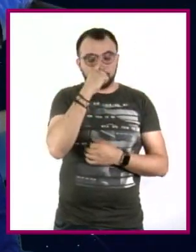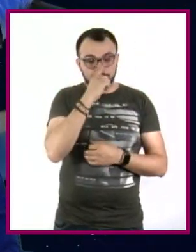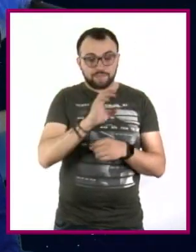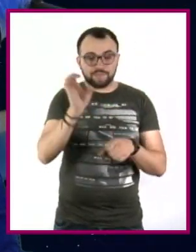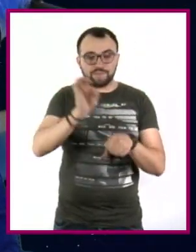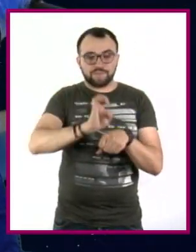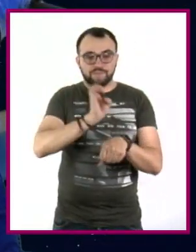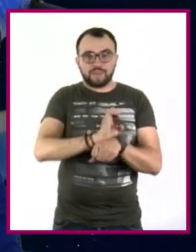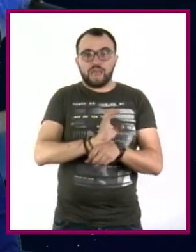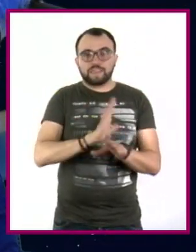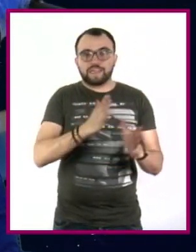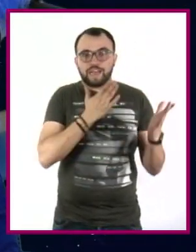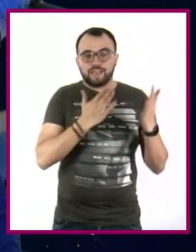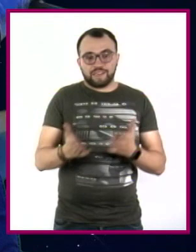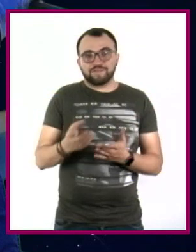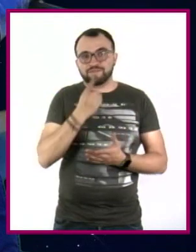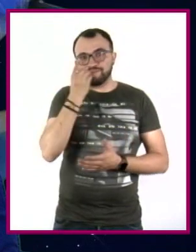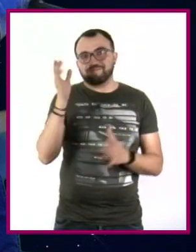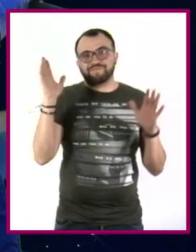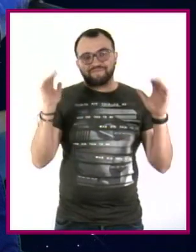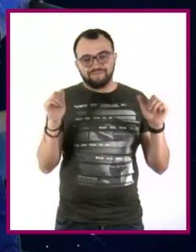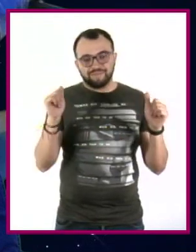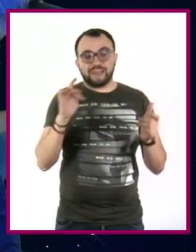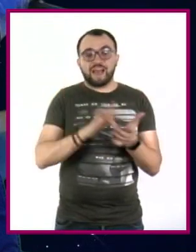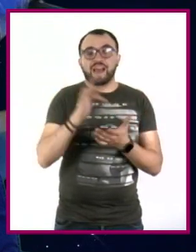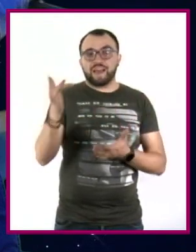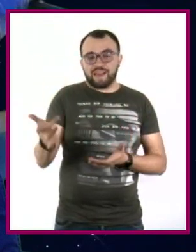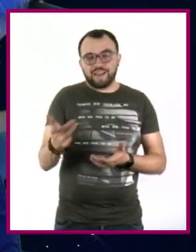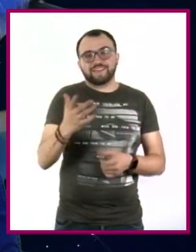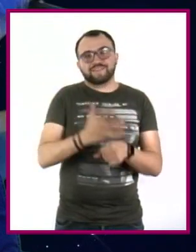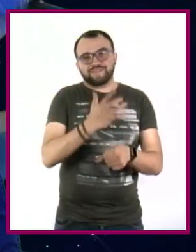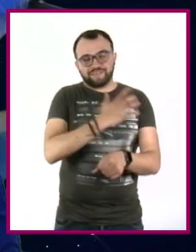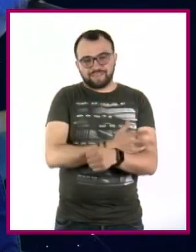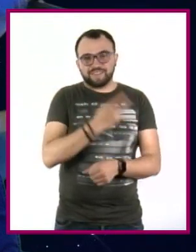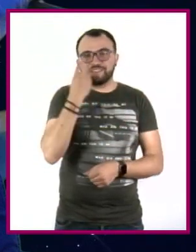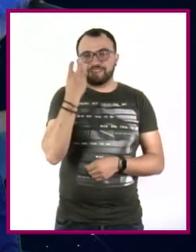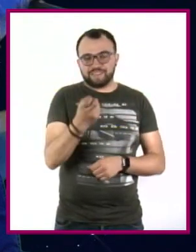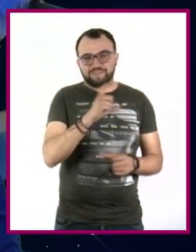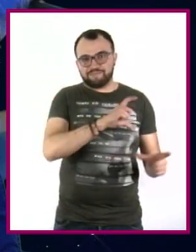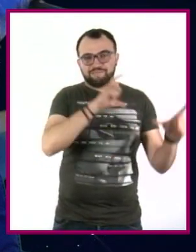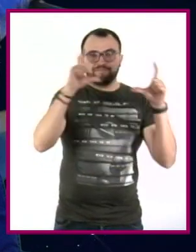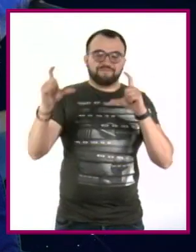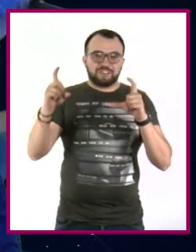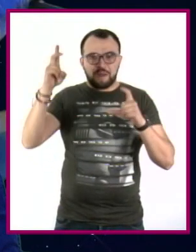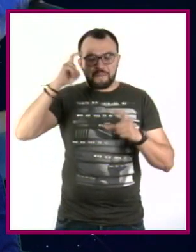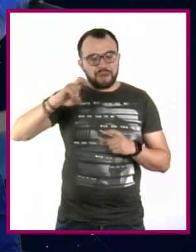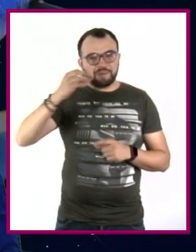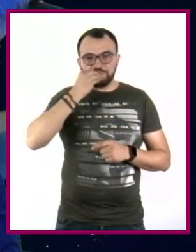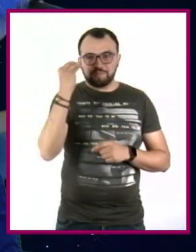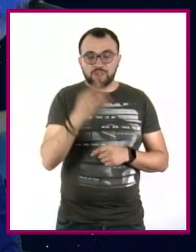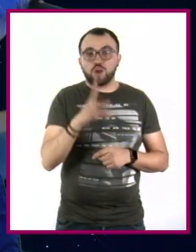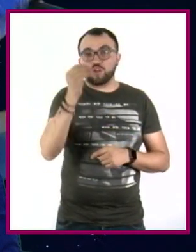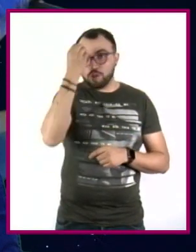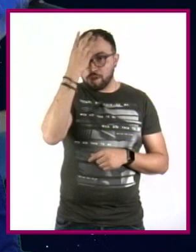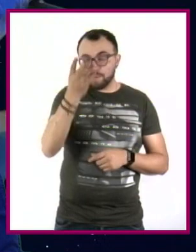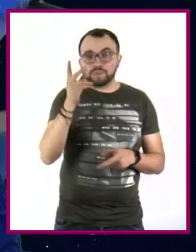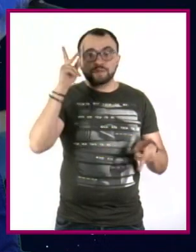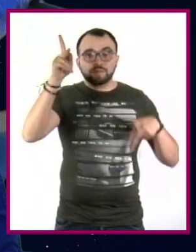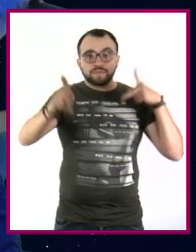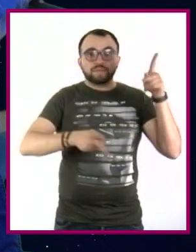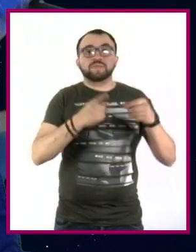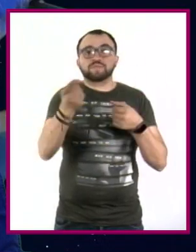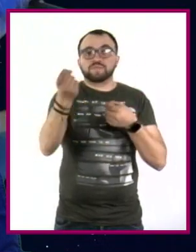Entonces, ya llegó la hora de despedirnos. Gracias por habernos acompañado en este increíble viaje. No olviden visitar las redes